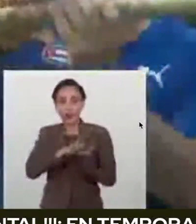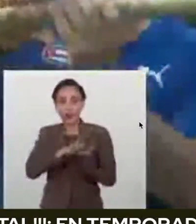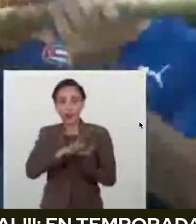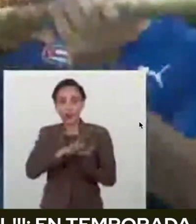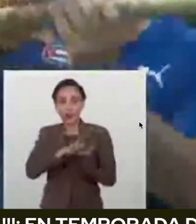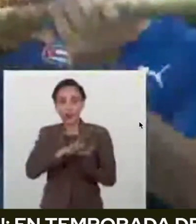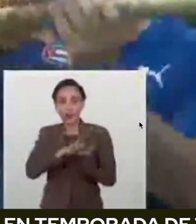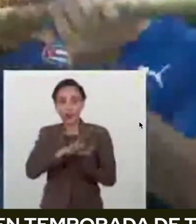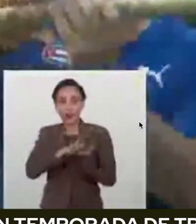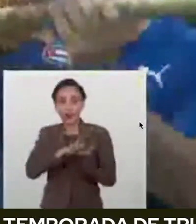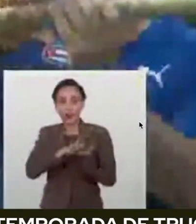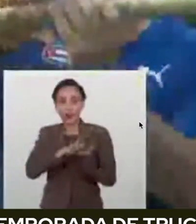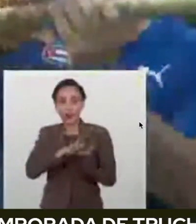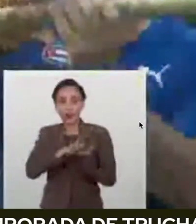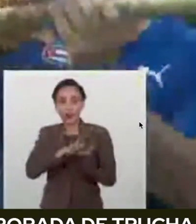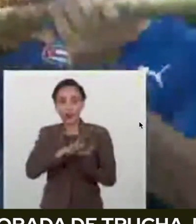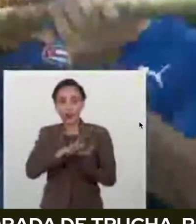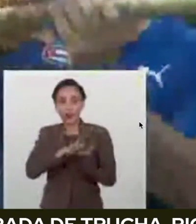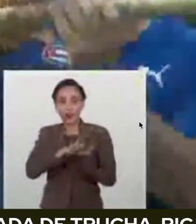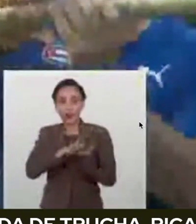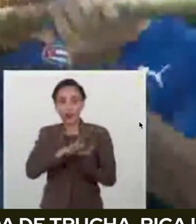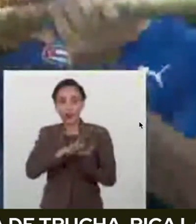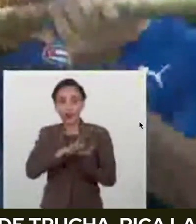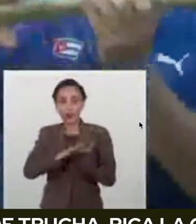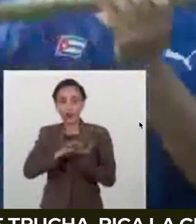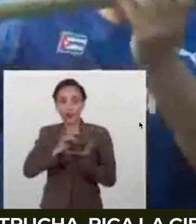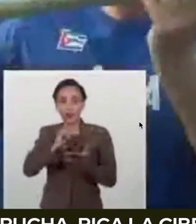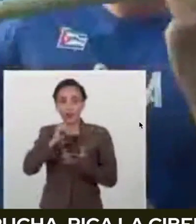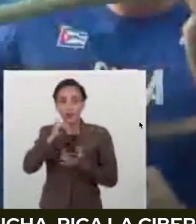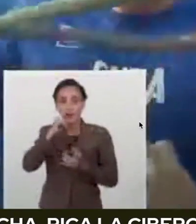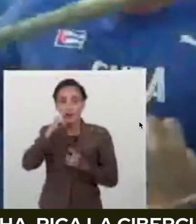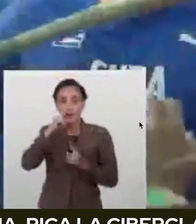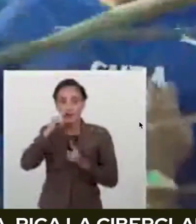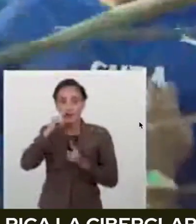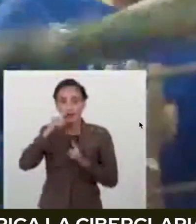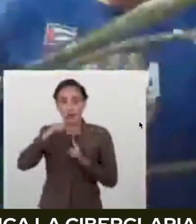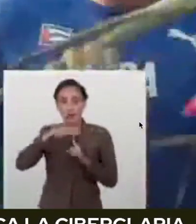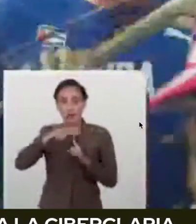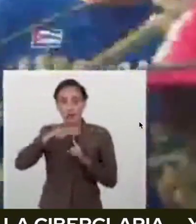luego los pinareños por darle un palo Mira mira mira mira mira mira mira